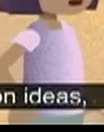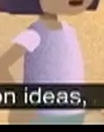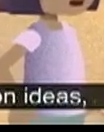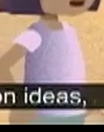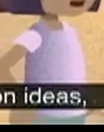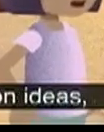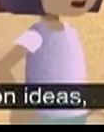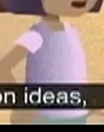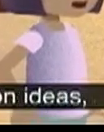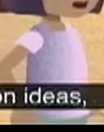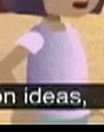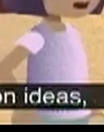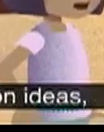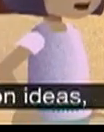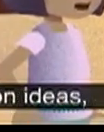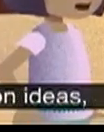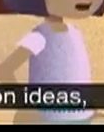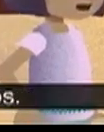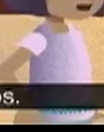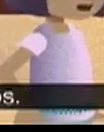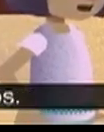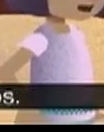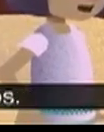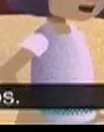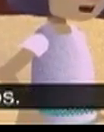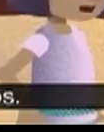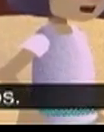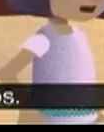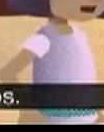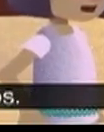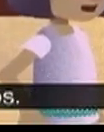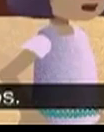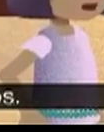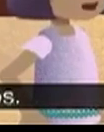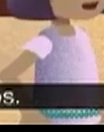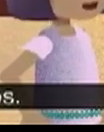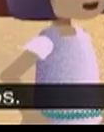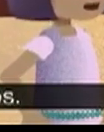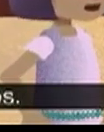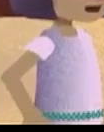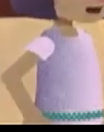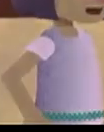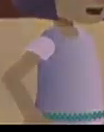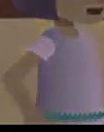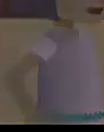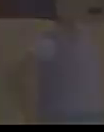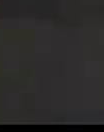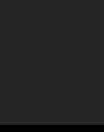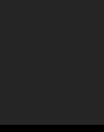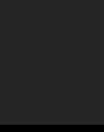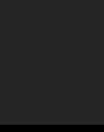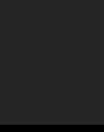enriquecerán no únicamente a su entorno inmediato, también al país con ideas, acciones y pensamientos únicos.